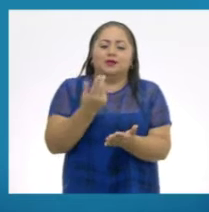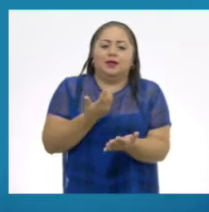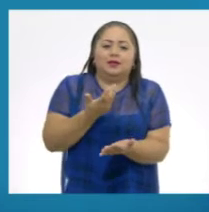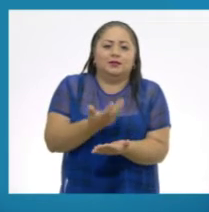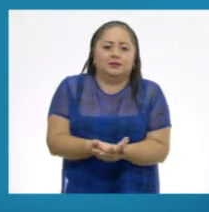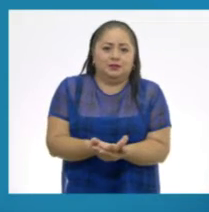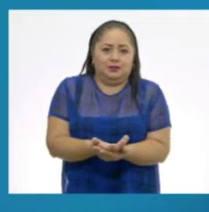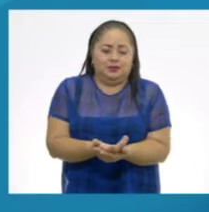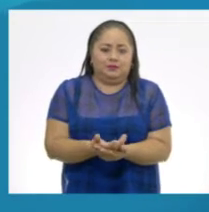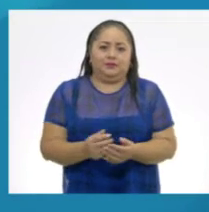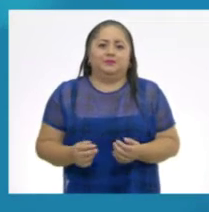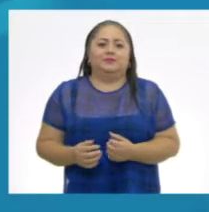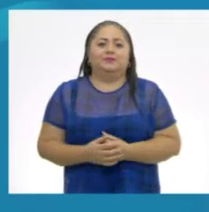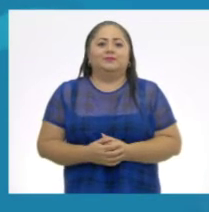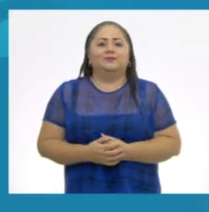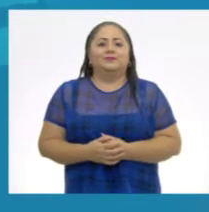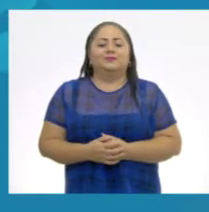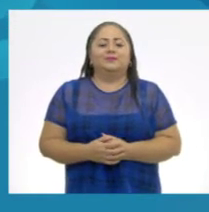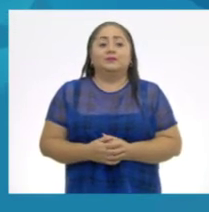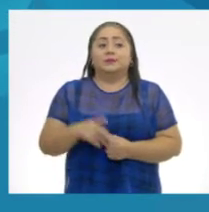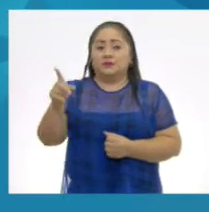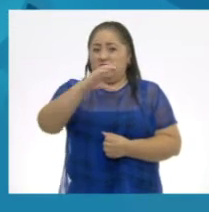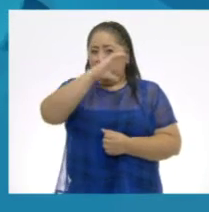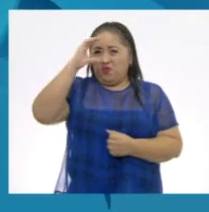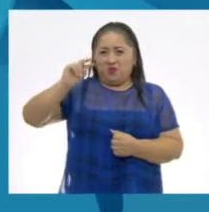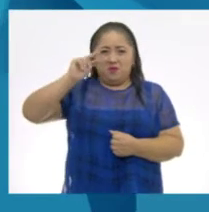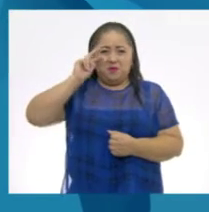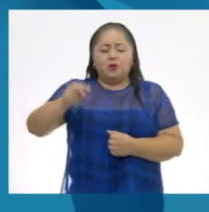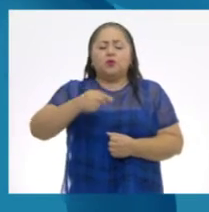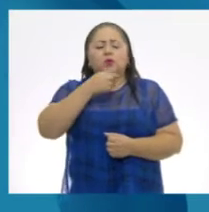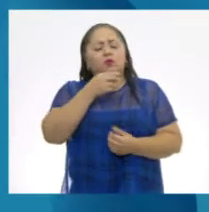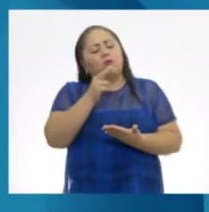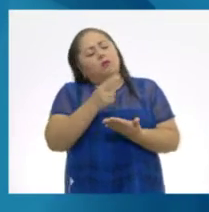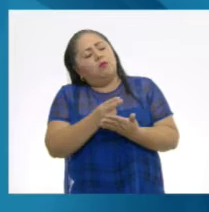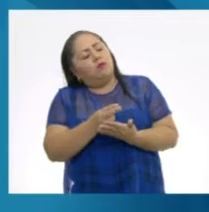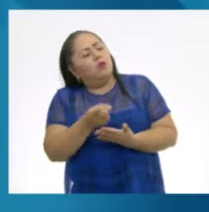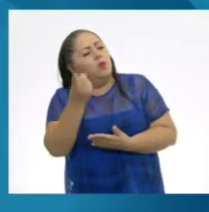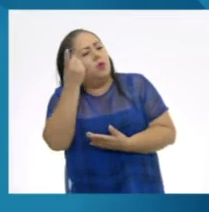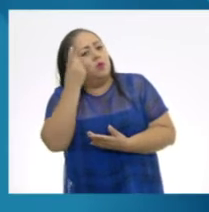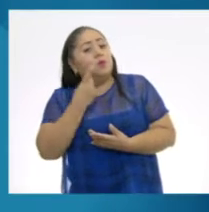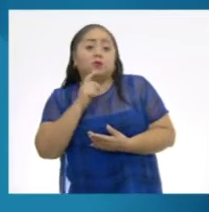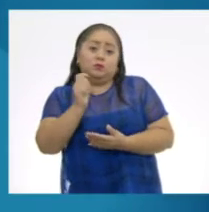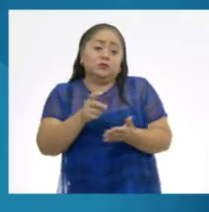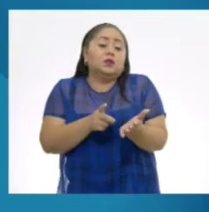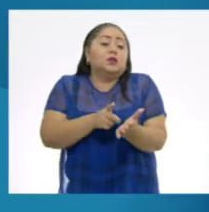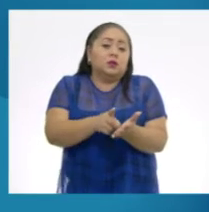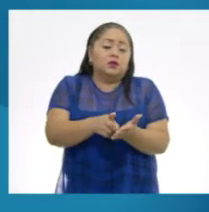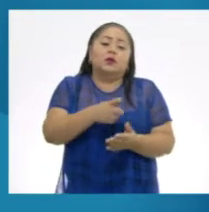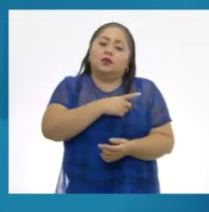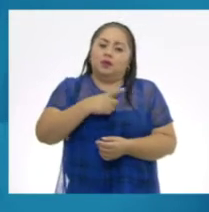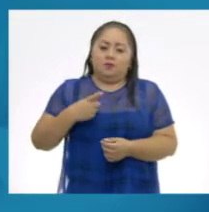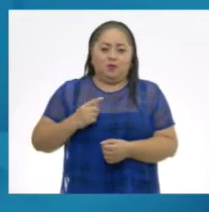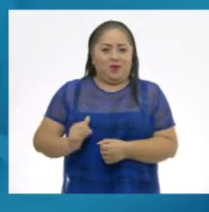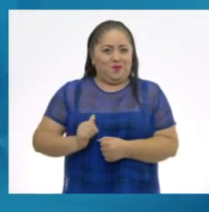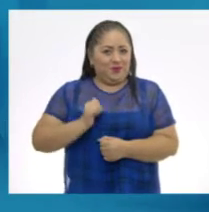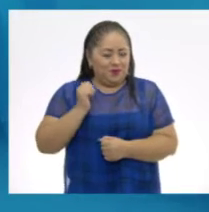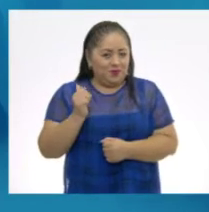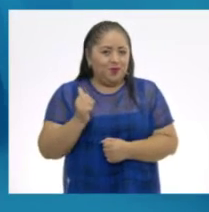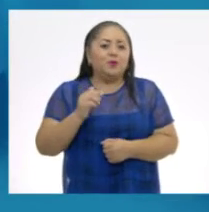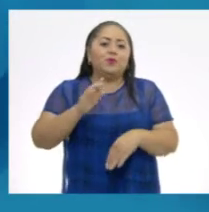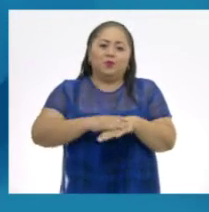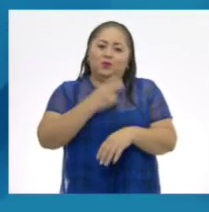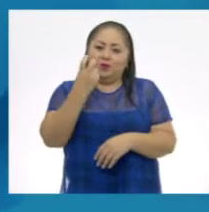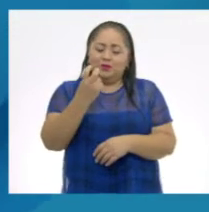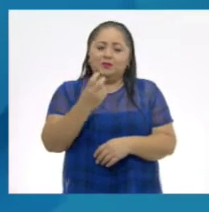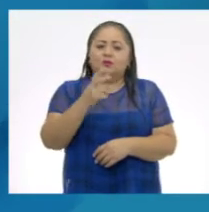a descansar. En la imagen podemos ver a un niño durmiendo. Es un derecho y debemos de aprovecharlo. Por eso es